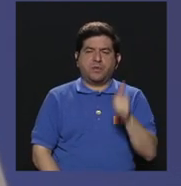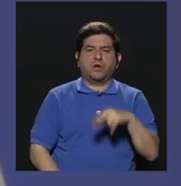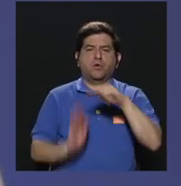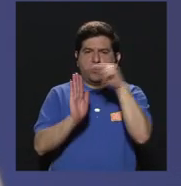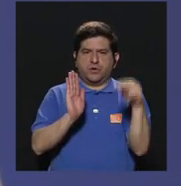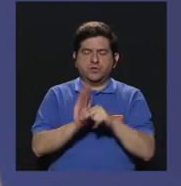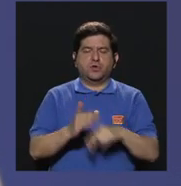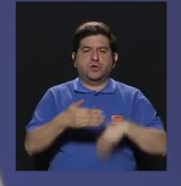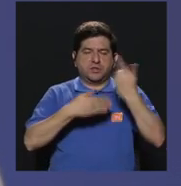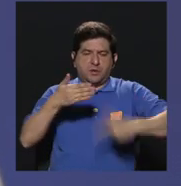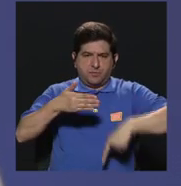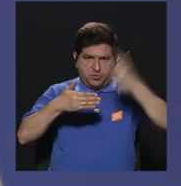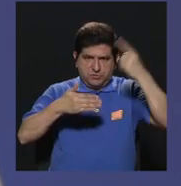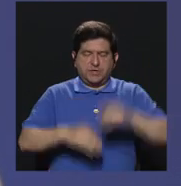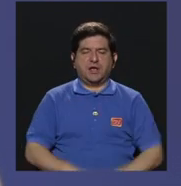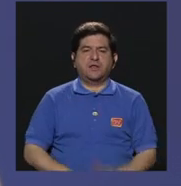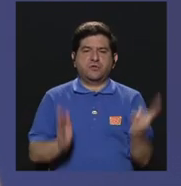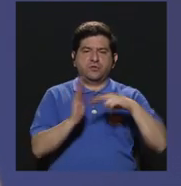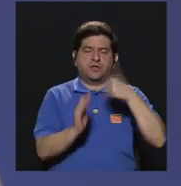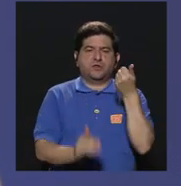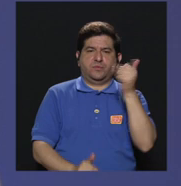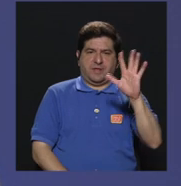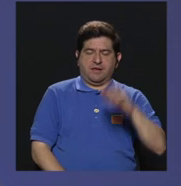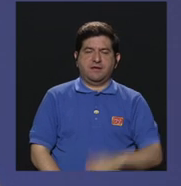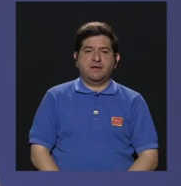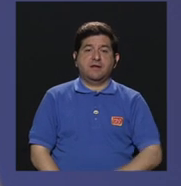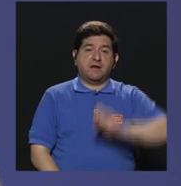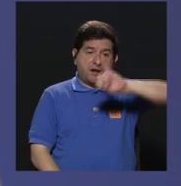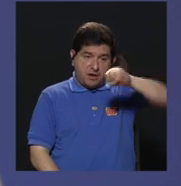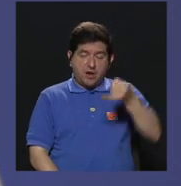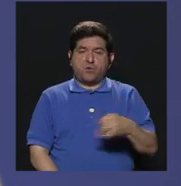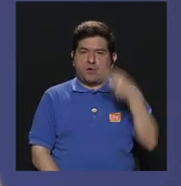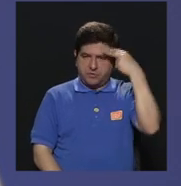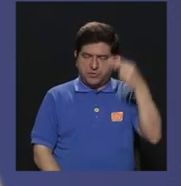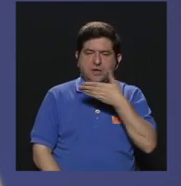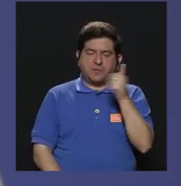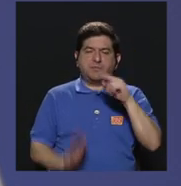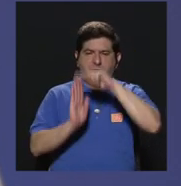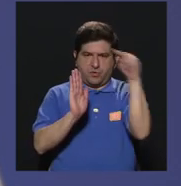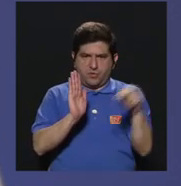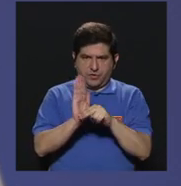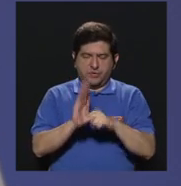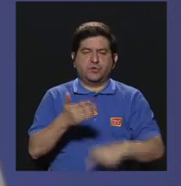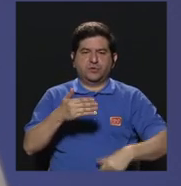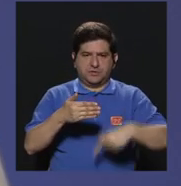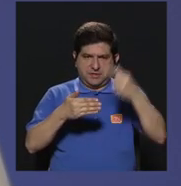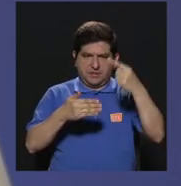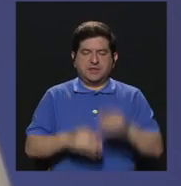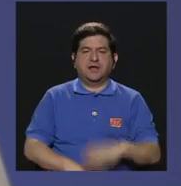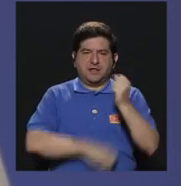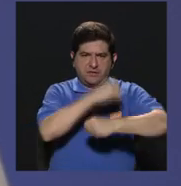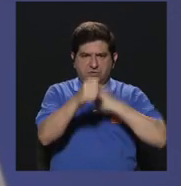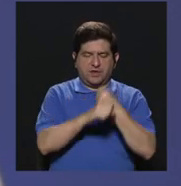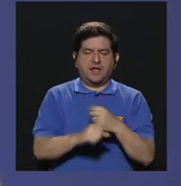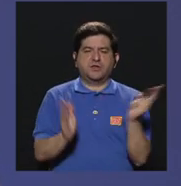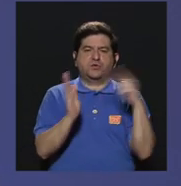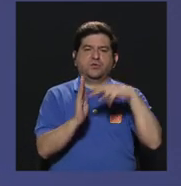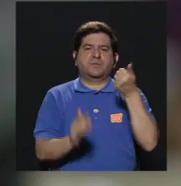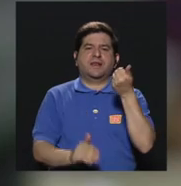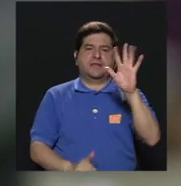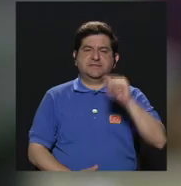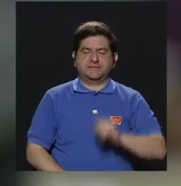promedios de posgrado del año lectivo 2015 y el jueves el homenaje a los mejores promedios de grado del año